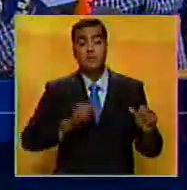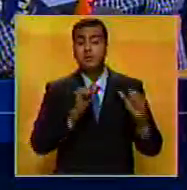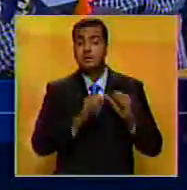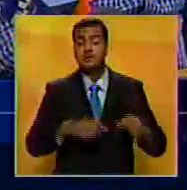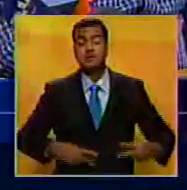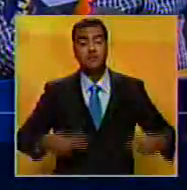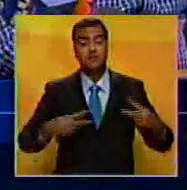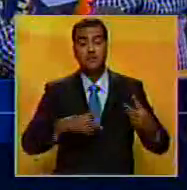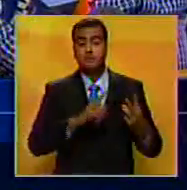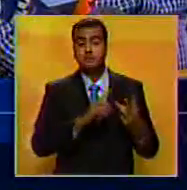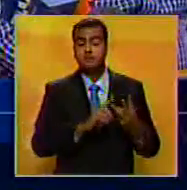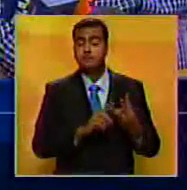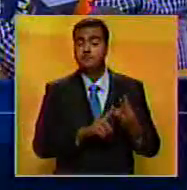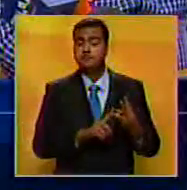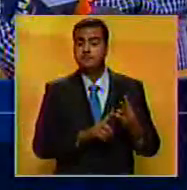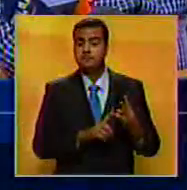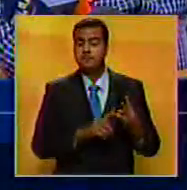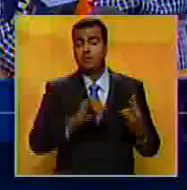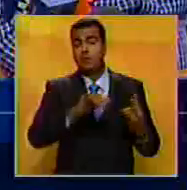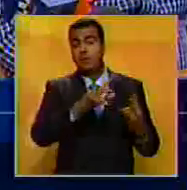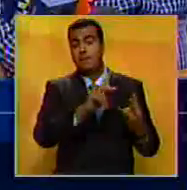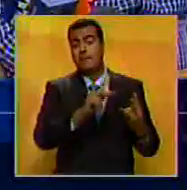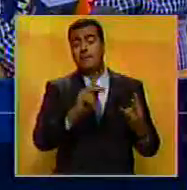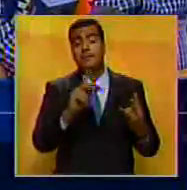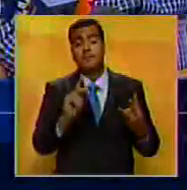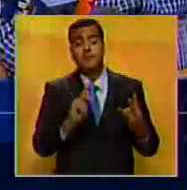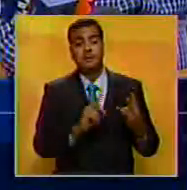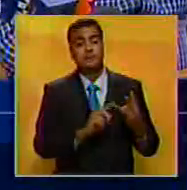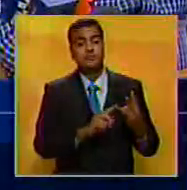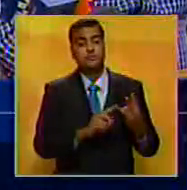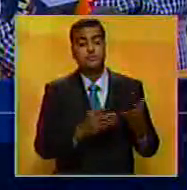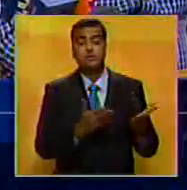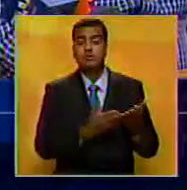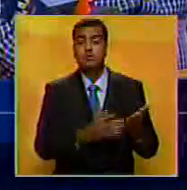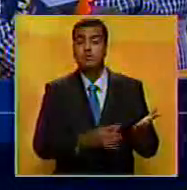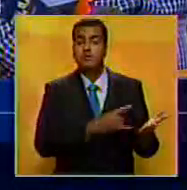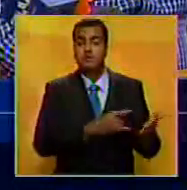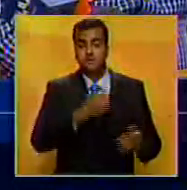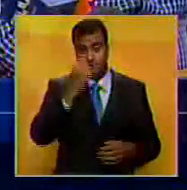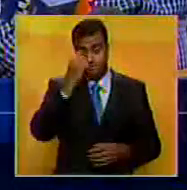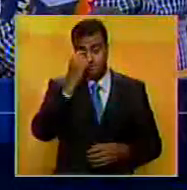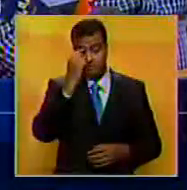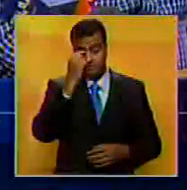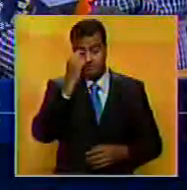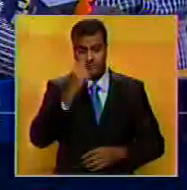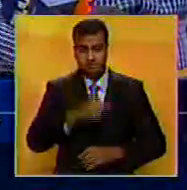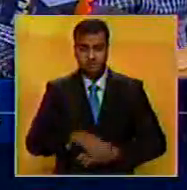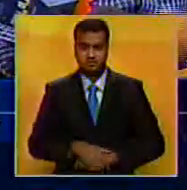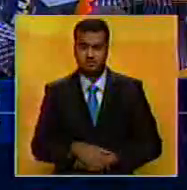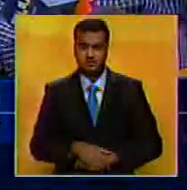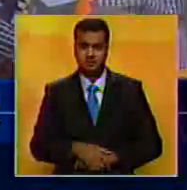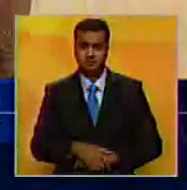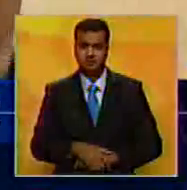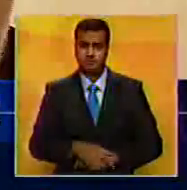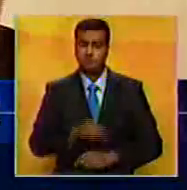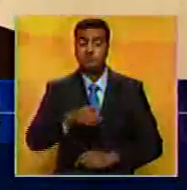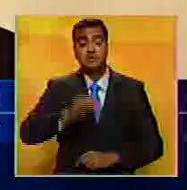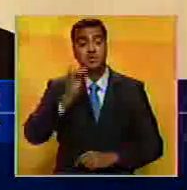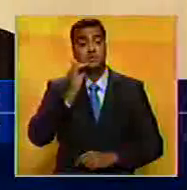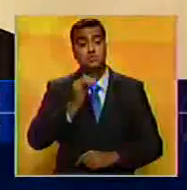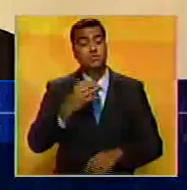mantenerse vivo, el caso de Juan Pablo Pernalete, estudiante de la Universidad Metropolitana. El Foro Penal Venezolano